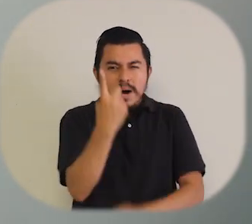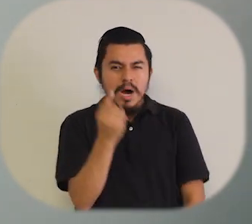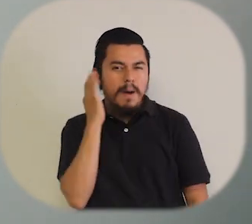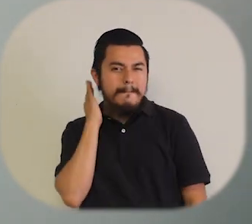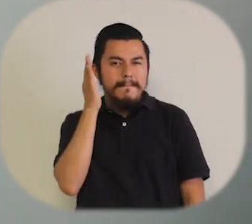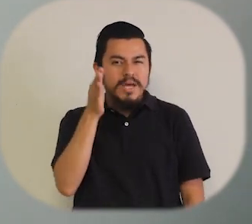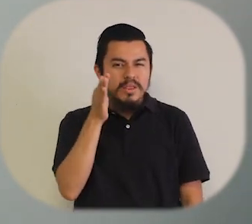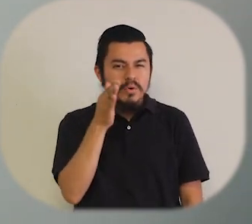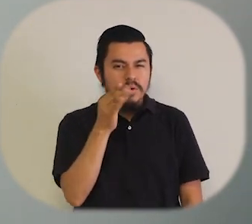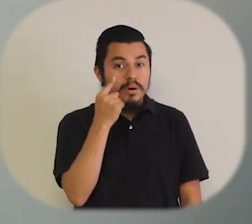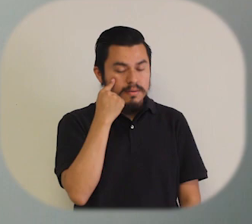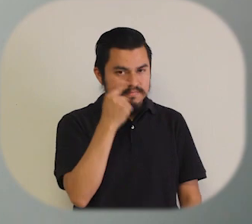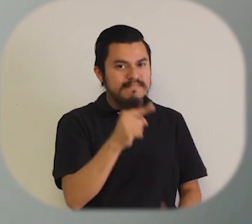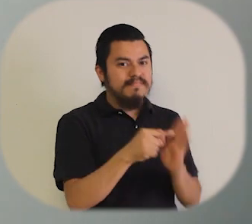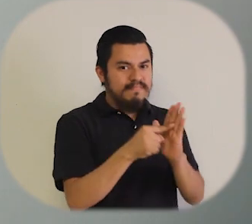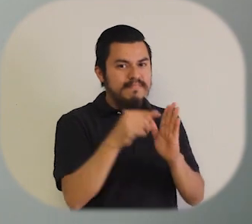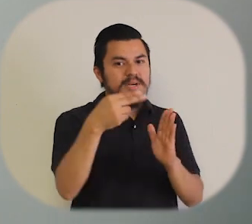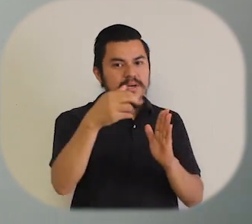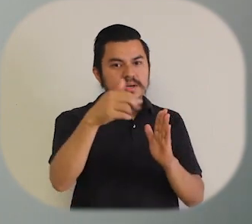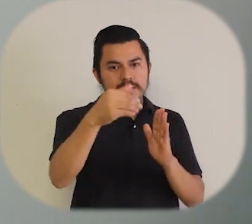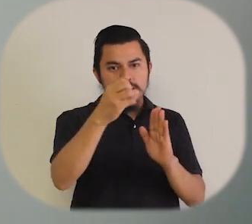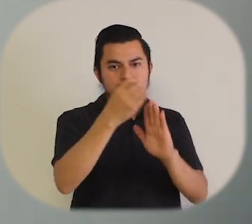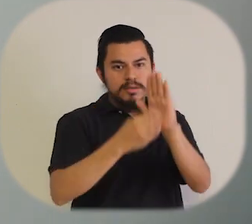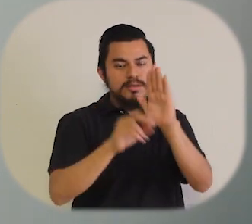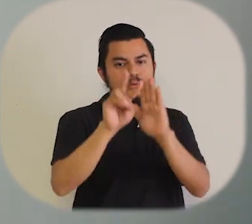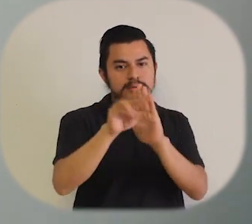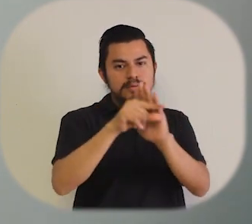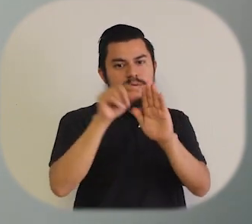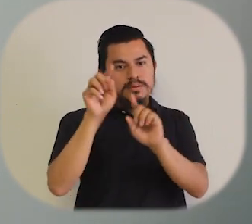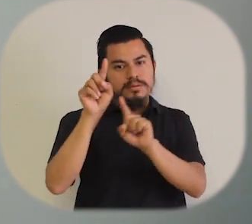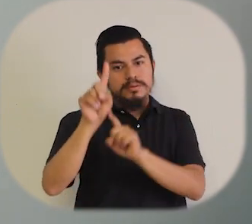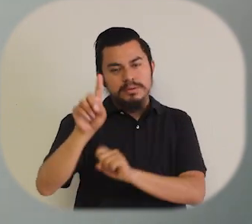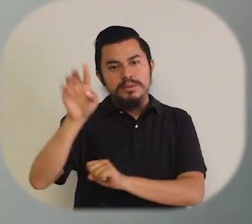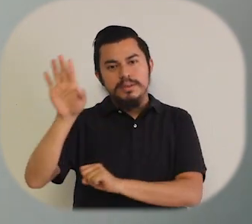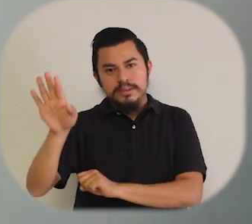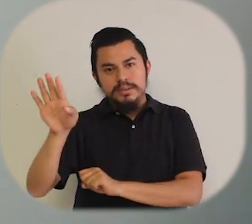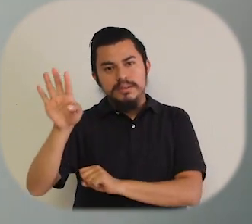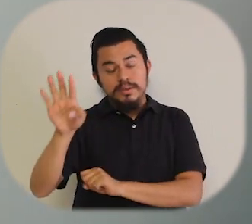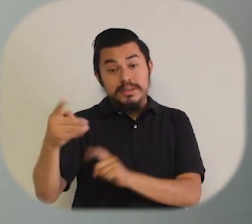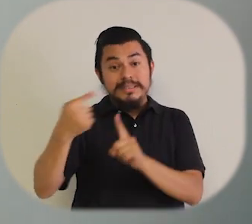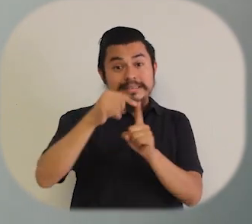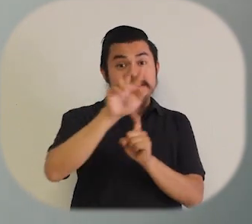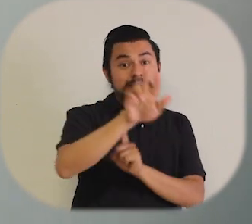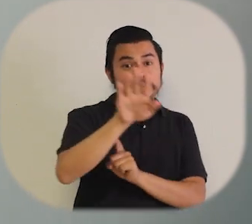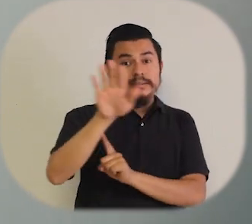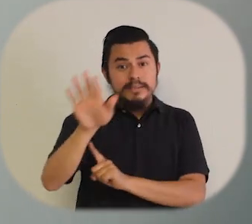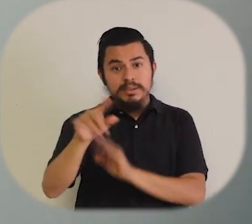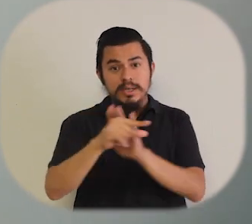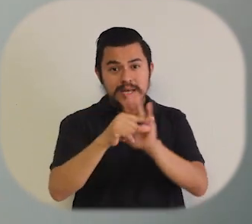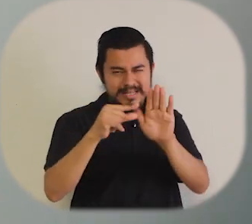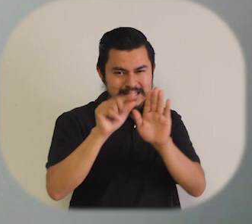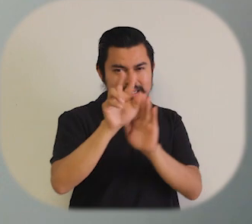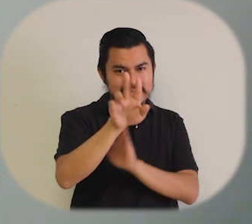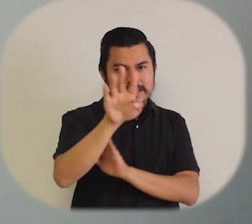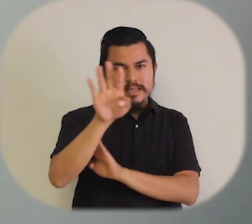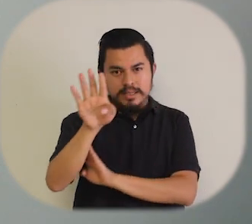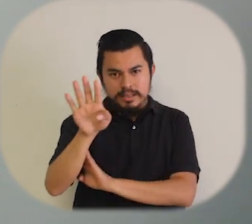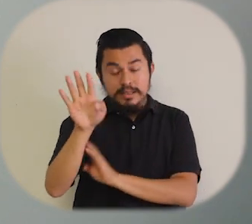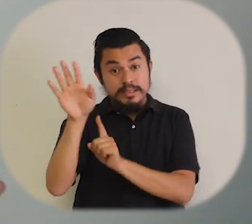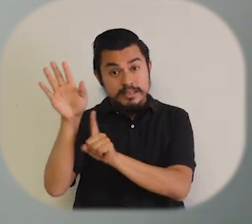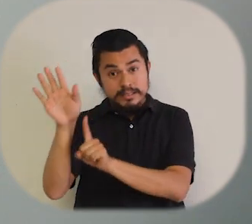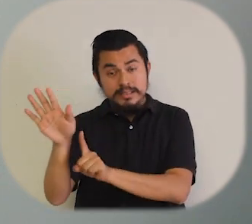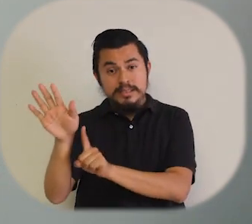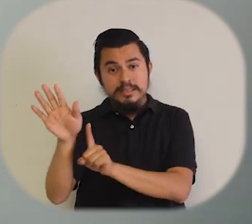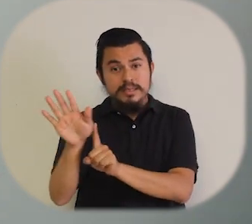36. Especialmente la conclusión está en el versículo 36, que dice: este Jesús a quien vosotros crucificasteis, Dios